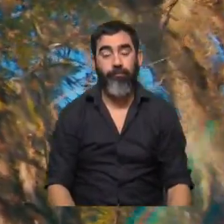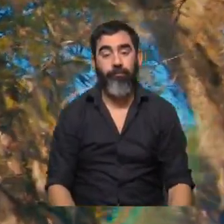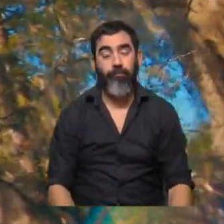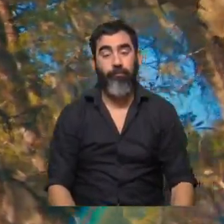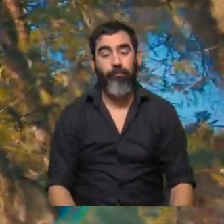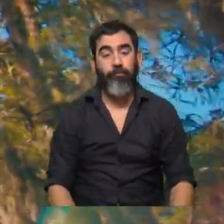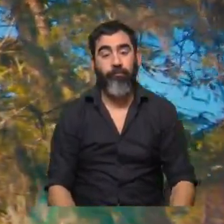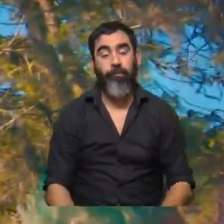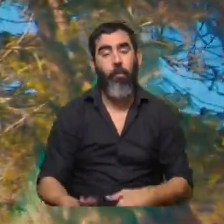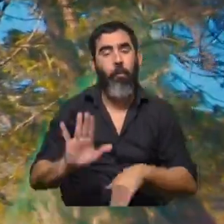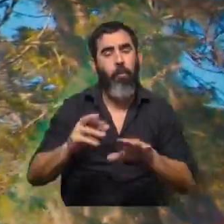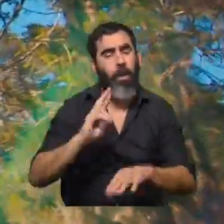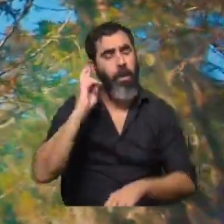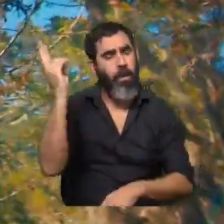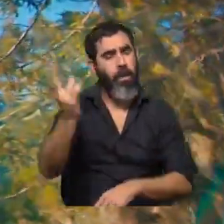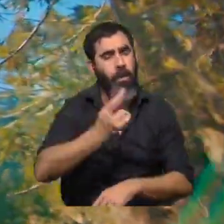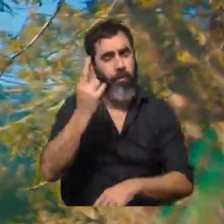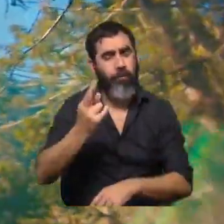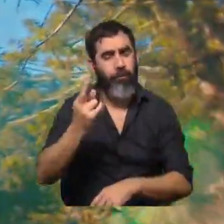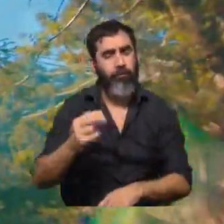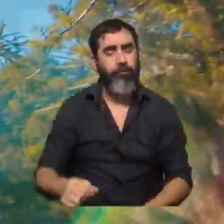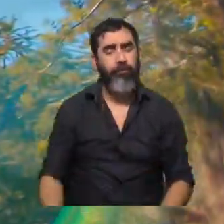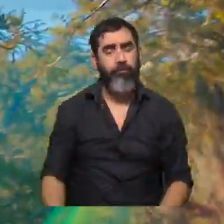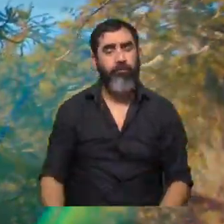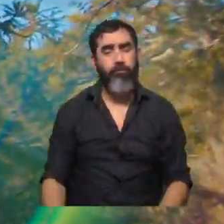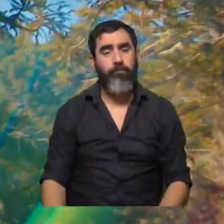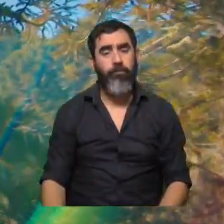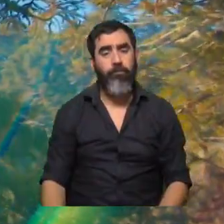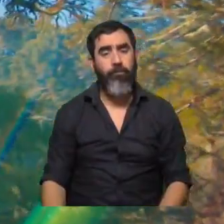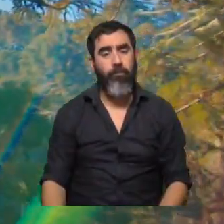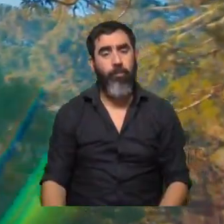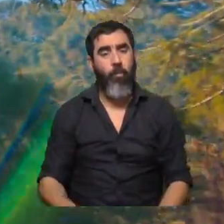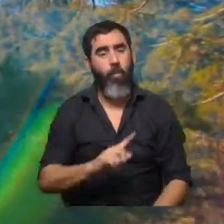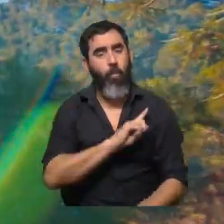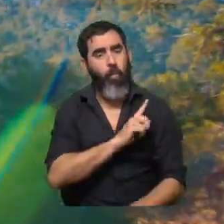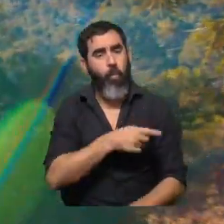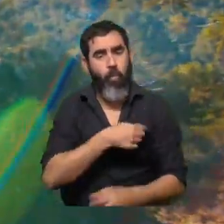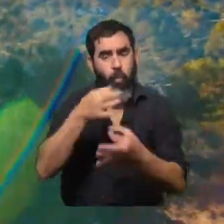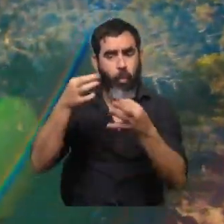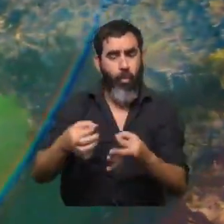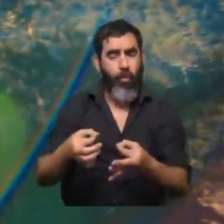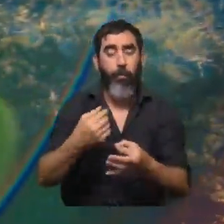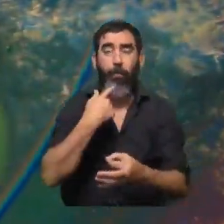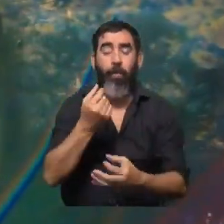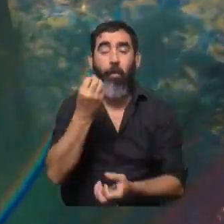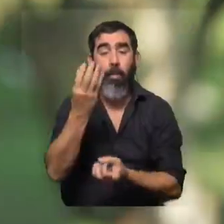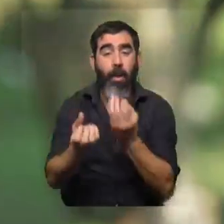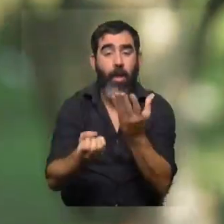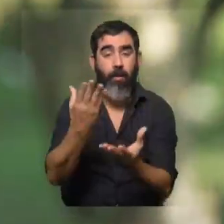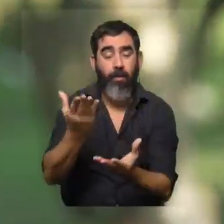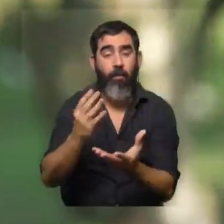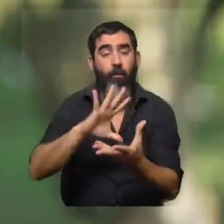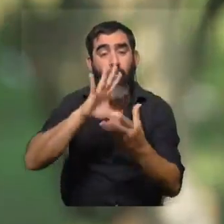Lo que más llama la atención es el poder de su arquitectura. Por ejemplo, las plantas tienen una